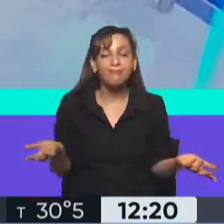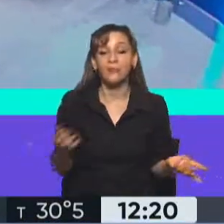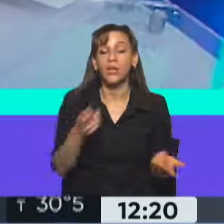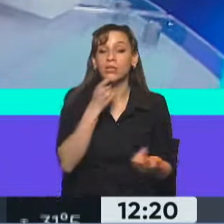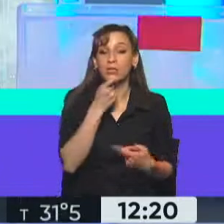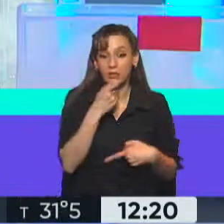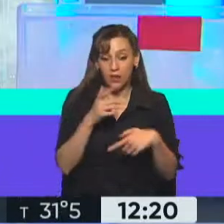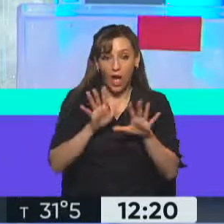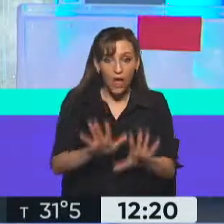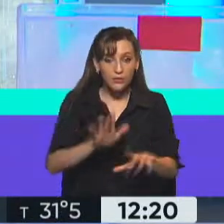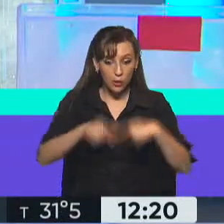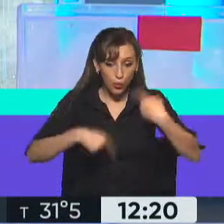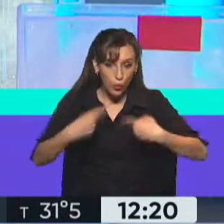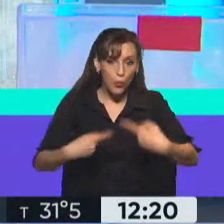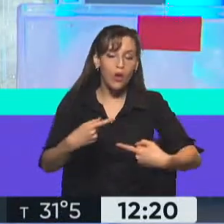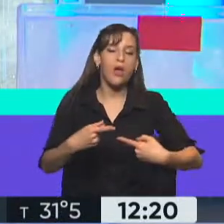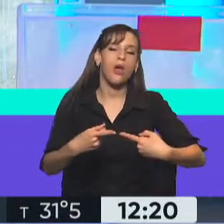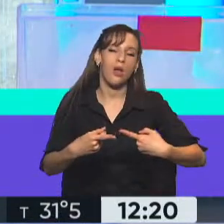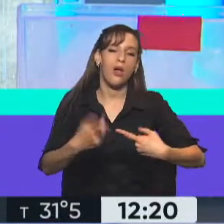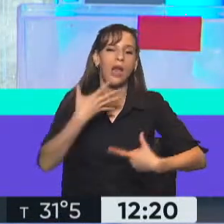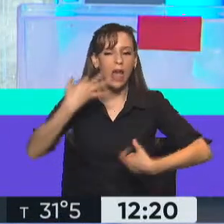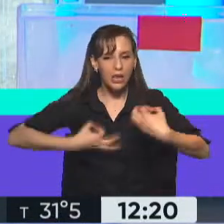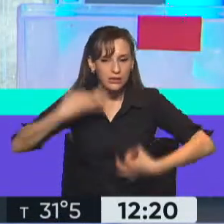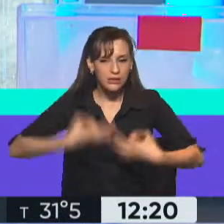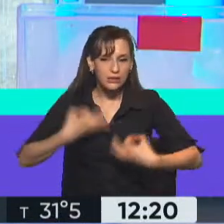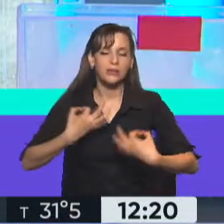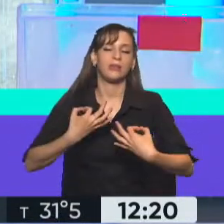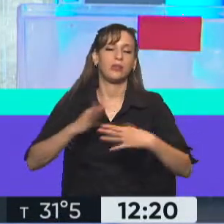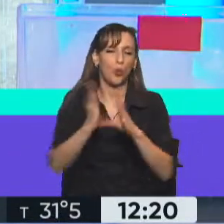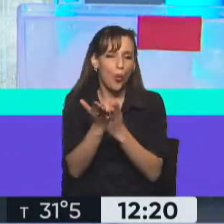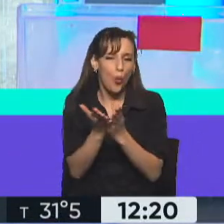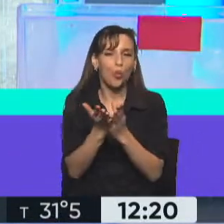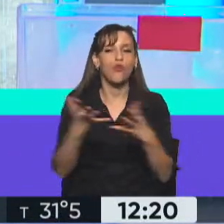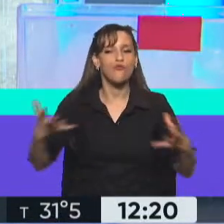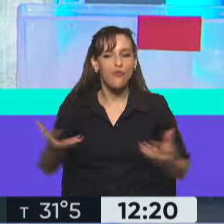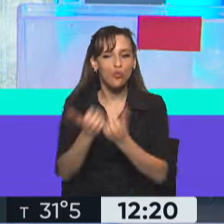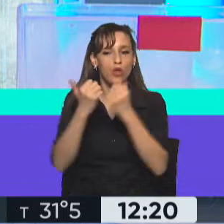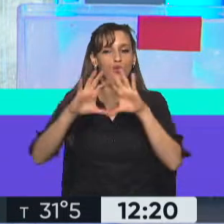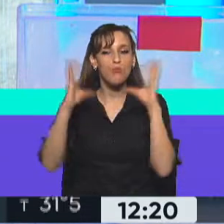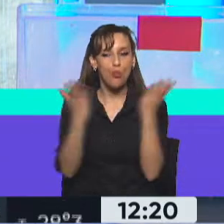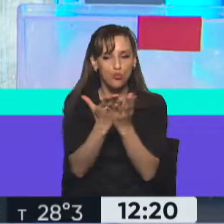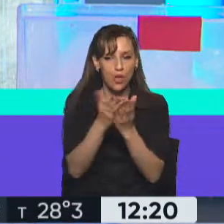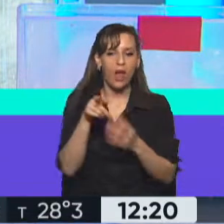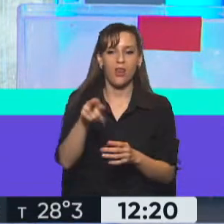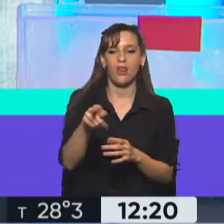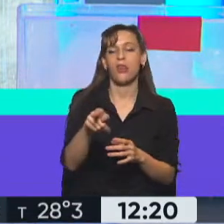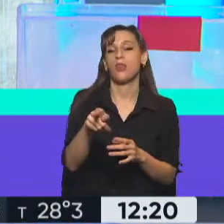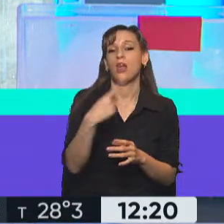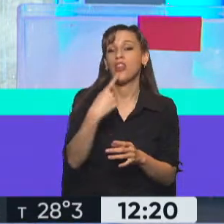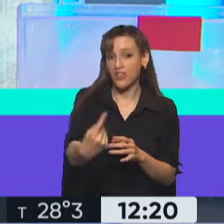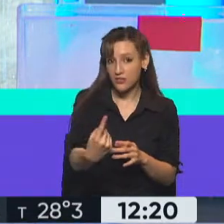un estudio realizado por la fundación mundial vida silvestre calcula que para 2050